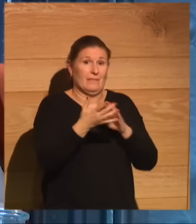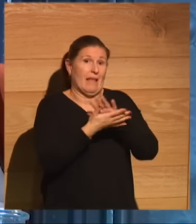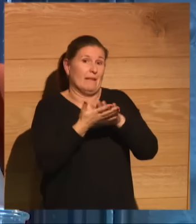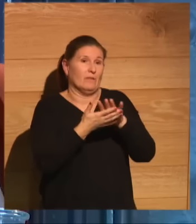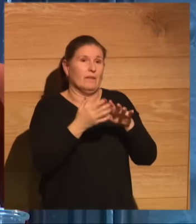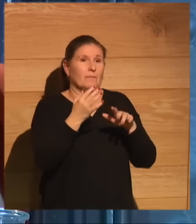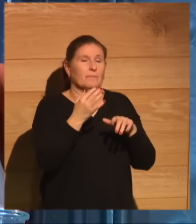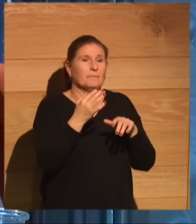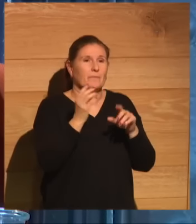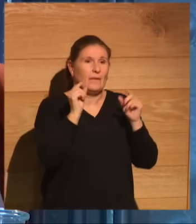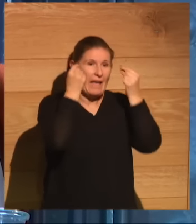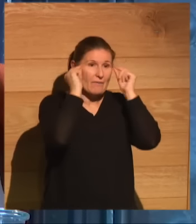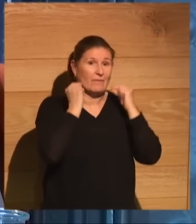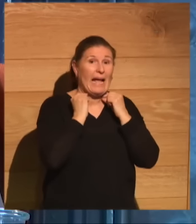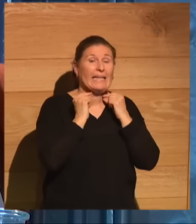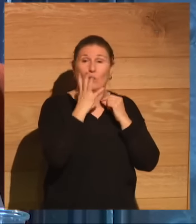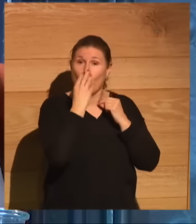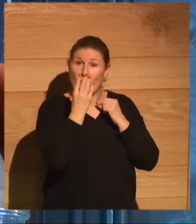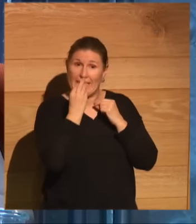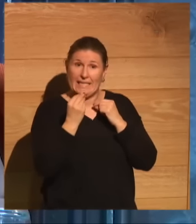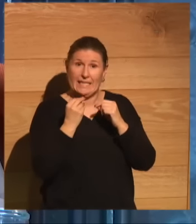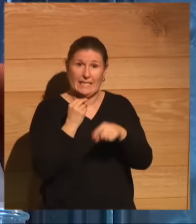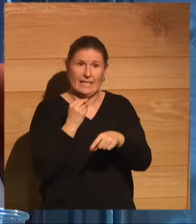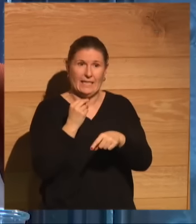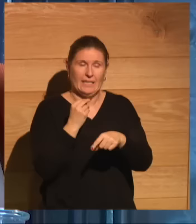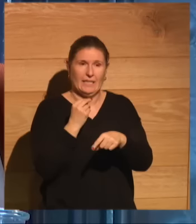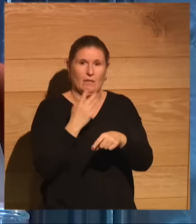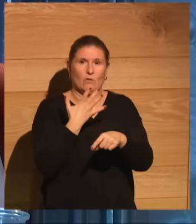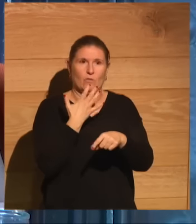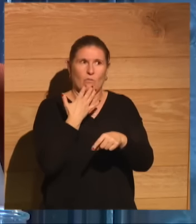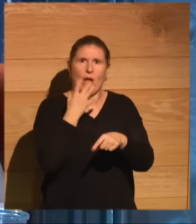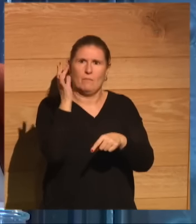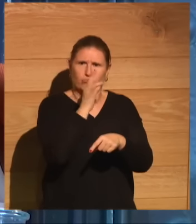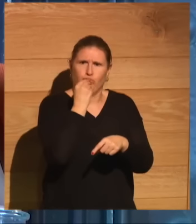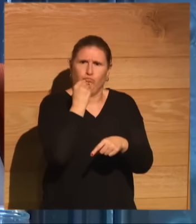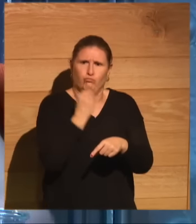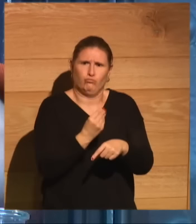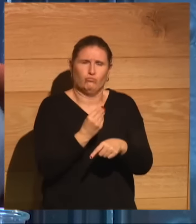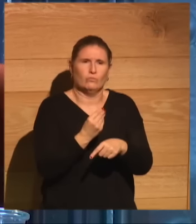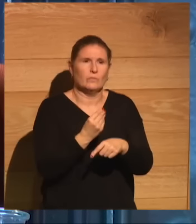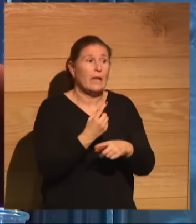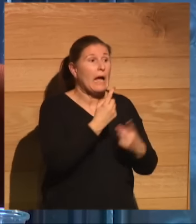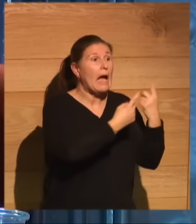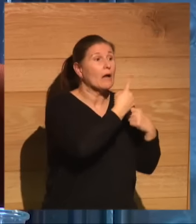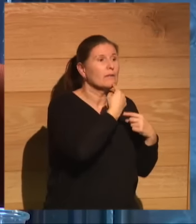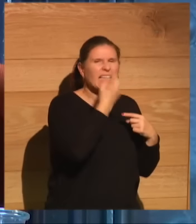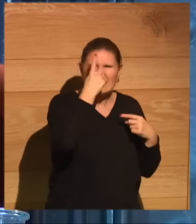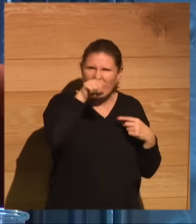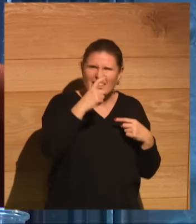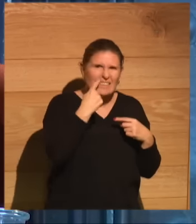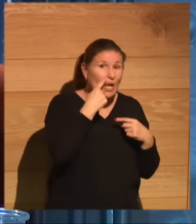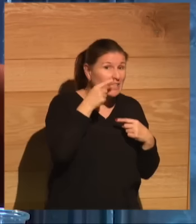una preciosidad, es una auténtica maravilla, como si hubiera surgido de la nada, pero es que hay algún momento en el que alguien dice, ¿sabéis el de los